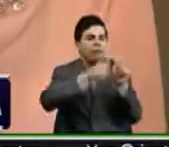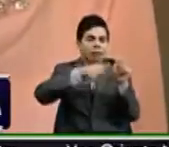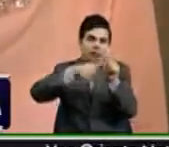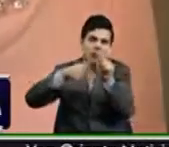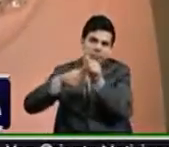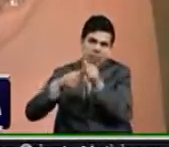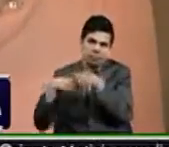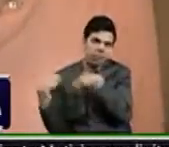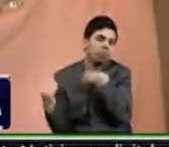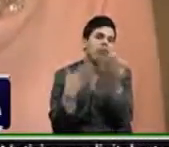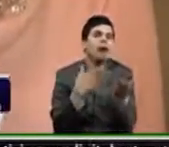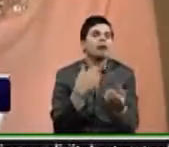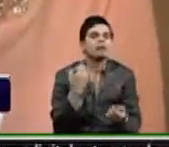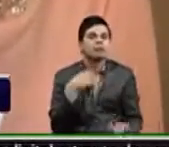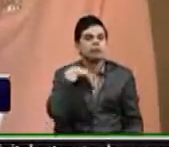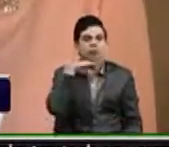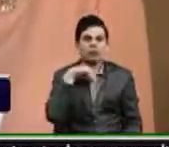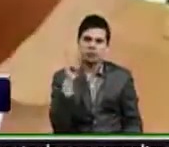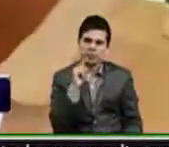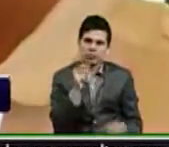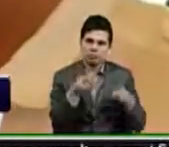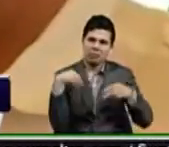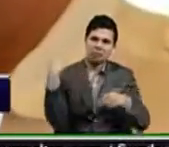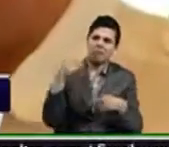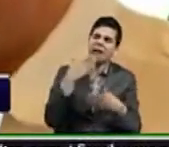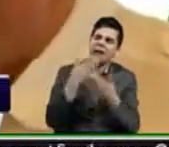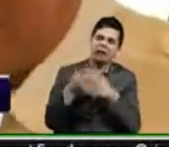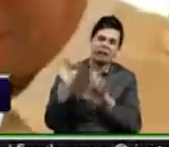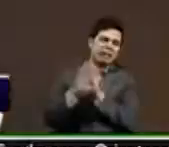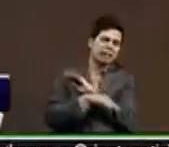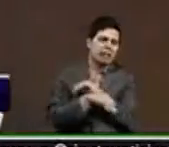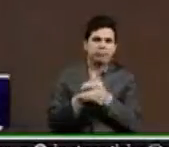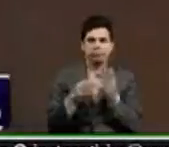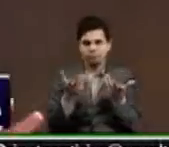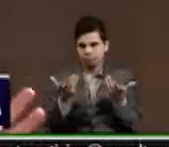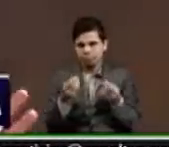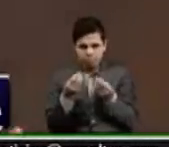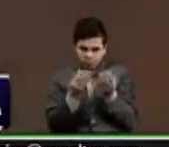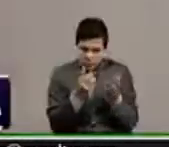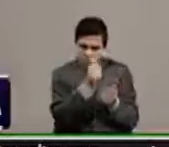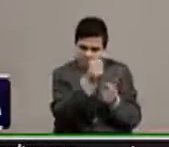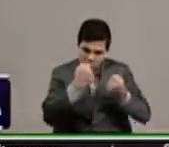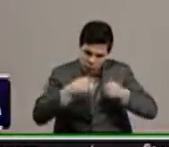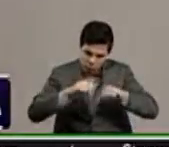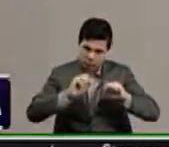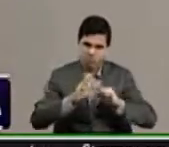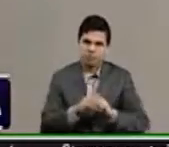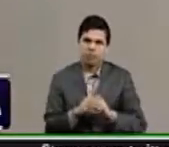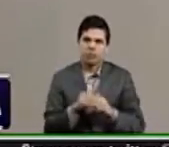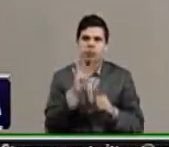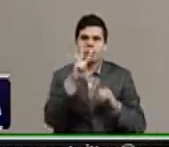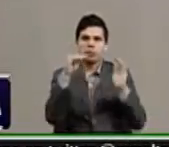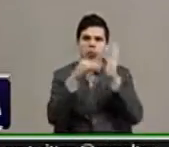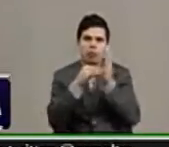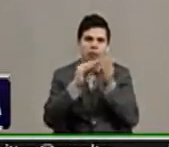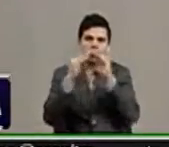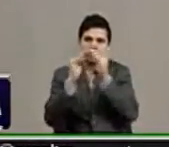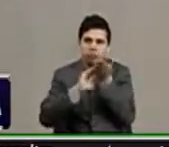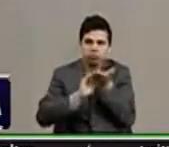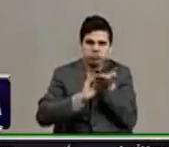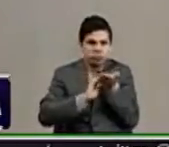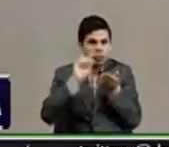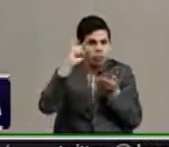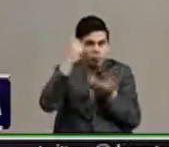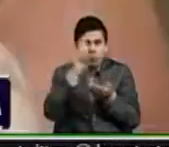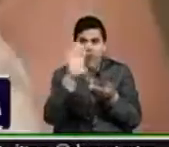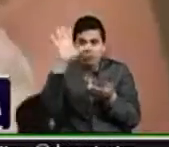Todo regalado tampoco es bueno porque no lo agradecemos. La alcaldía de Bucaramanga ha entregado cerca de 4.000 soluciones de vivienda con el apoyo del